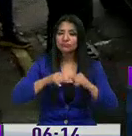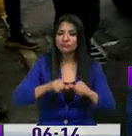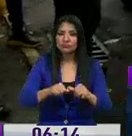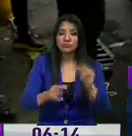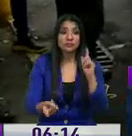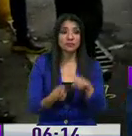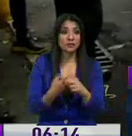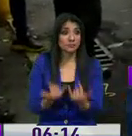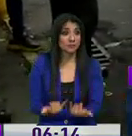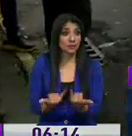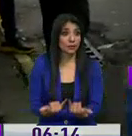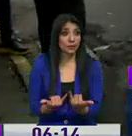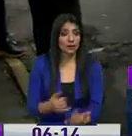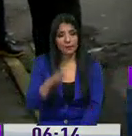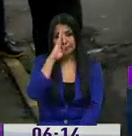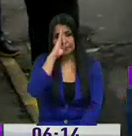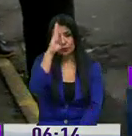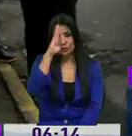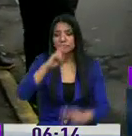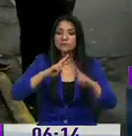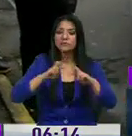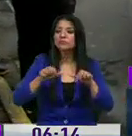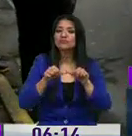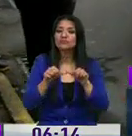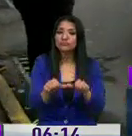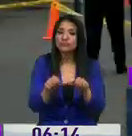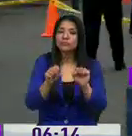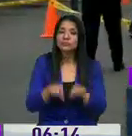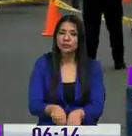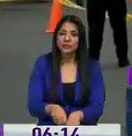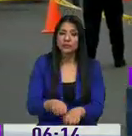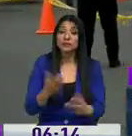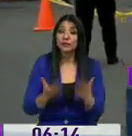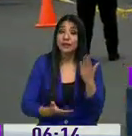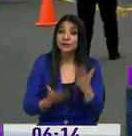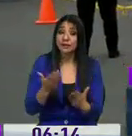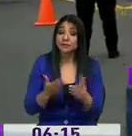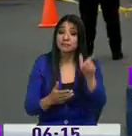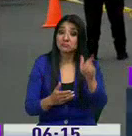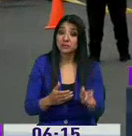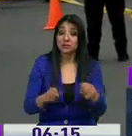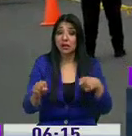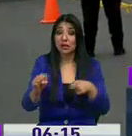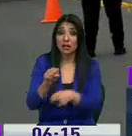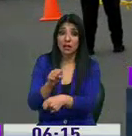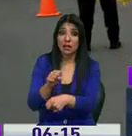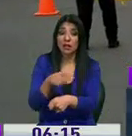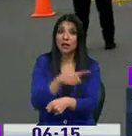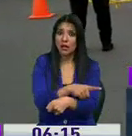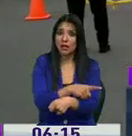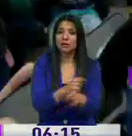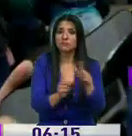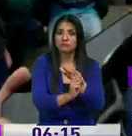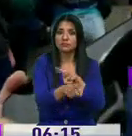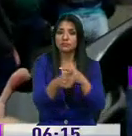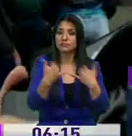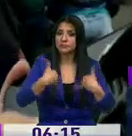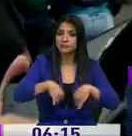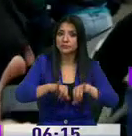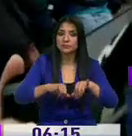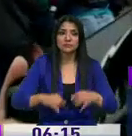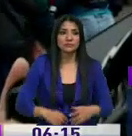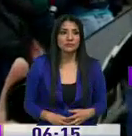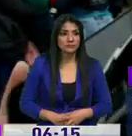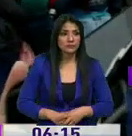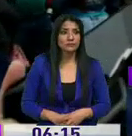de la presente edición la policía continuaba investigando el caso pues se presume que quien dio las puñaladas aún sigue prófugo el momento que